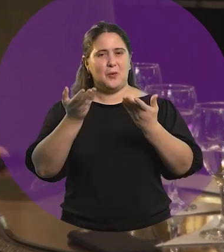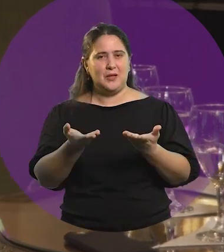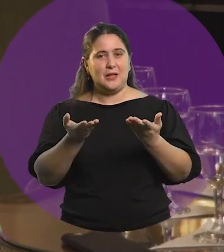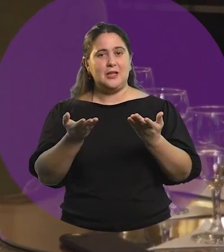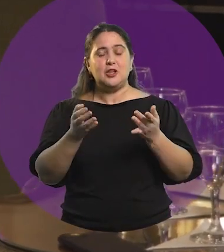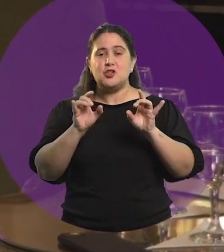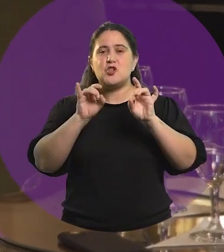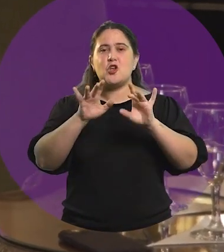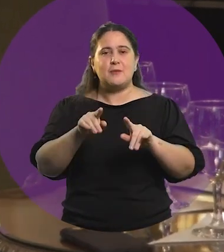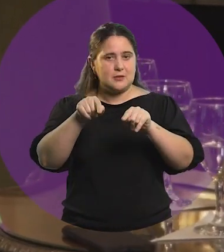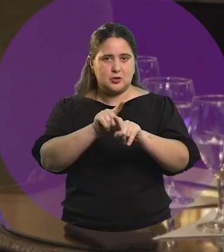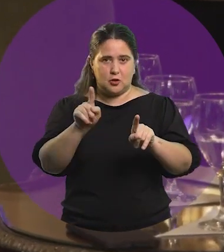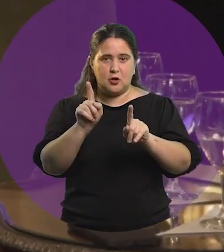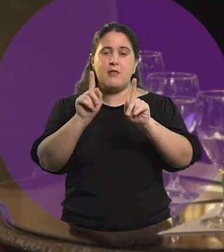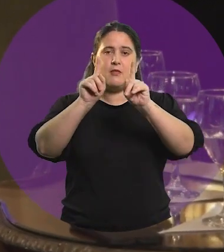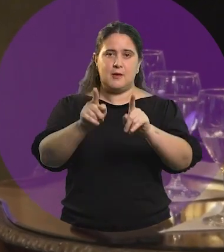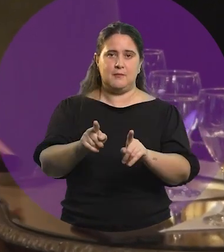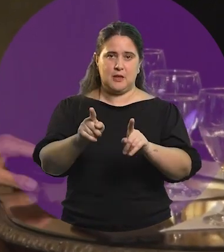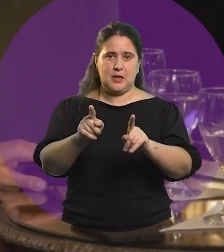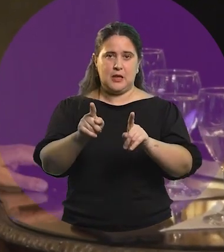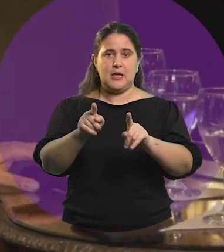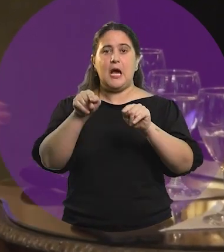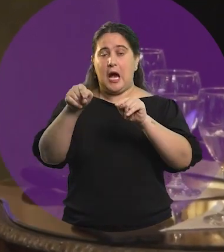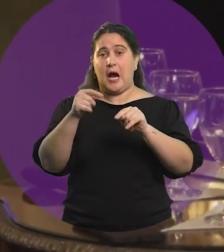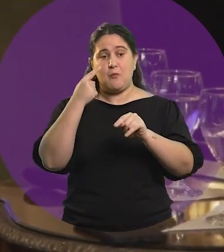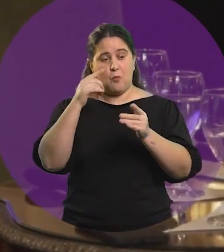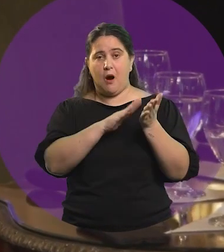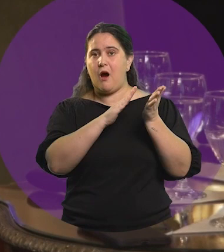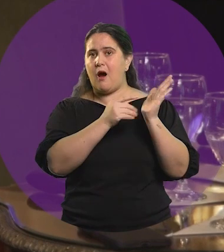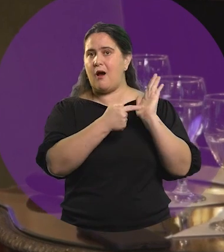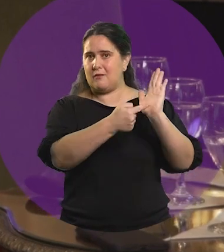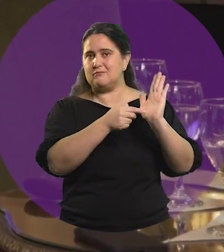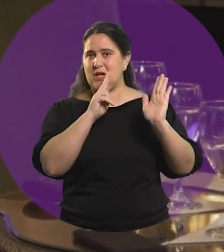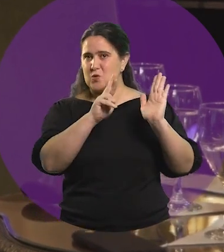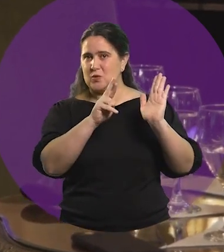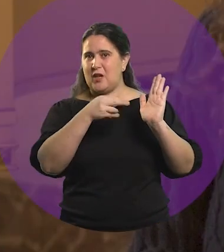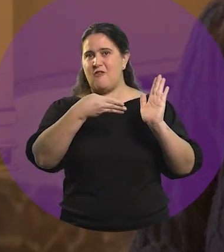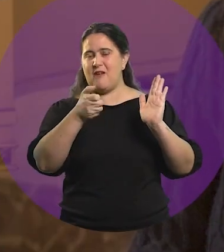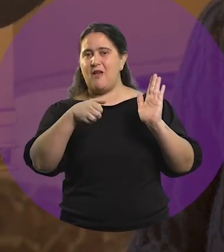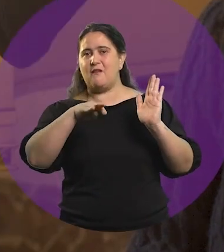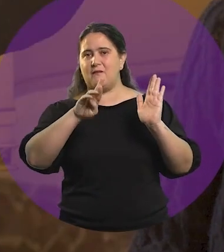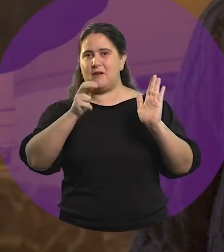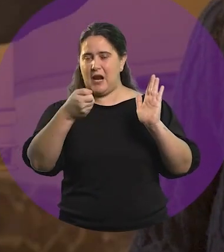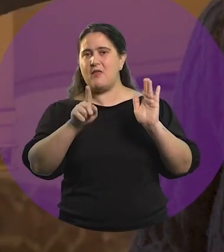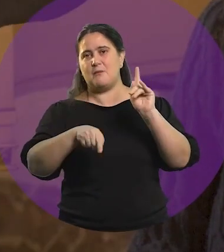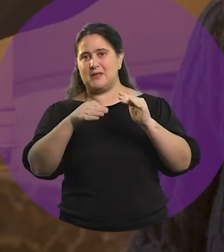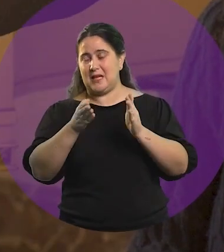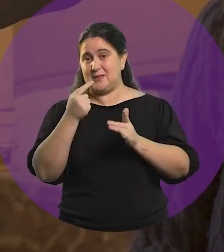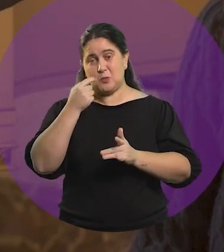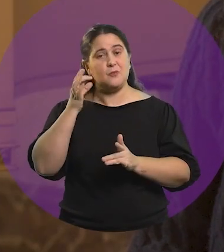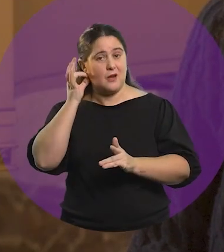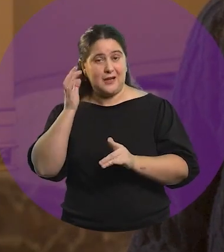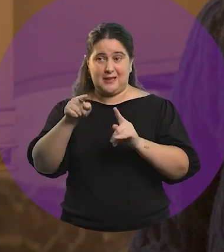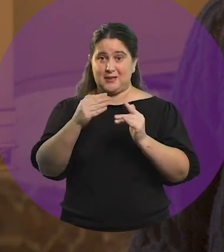Y bueno, y no solamente eso, sino que además tenemos acá las pruebas de los resultados de Bebras por género para